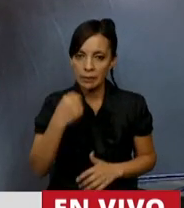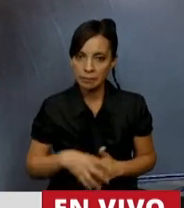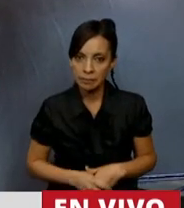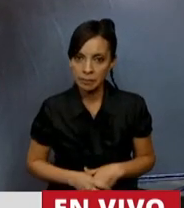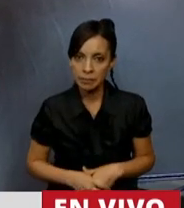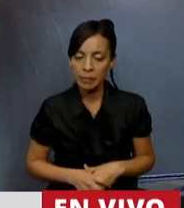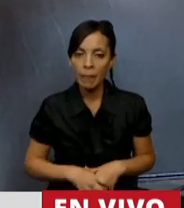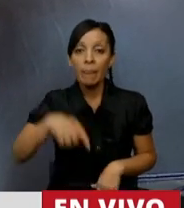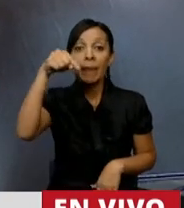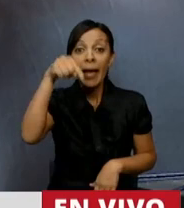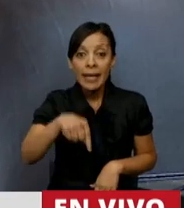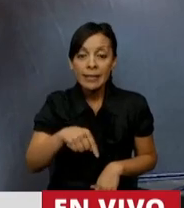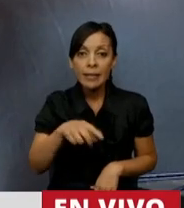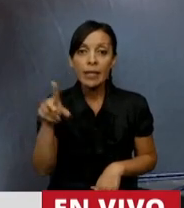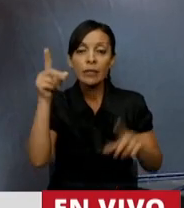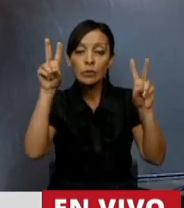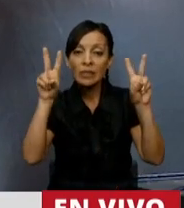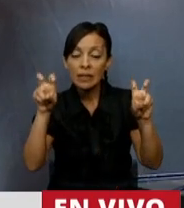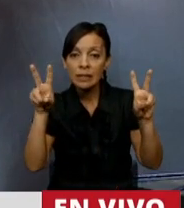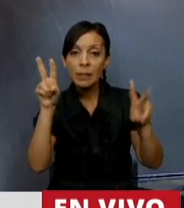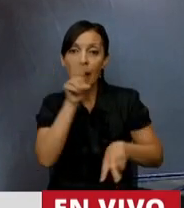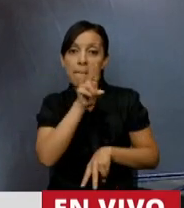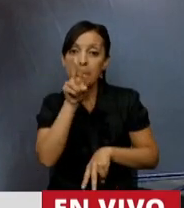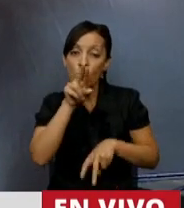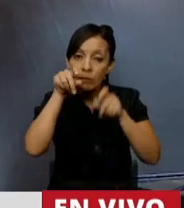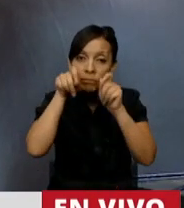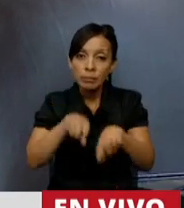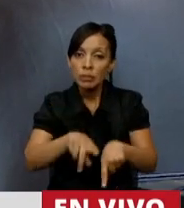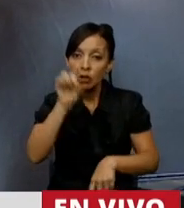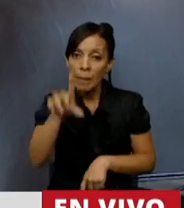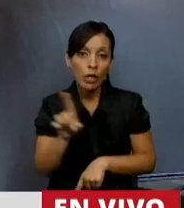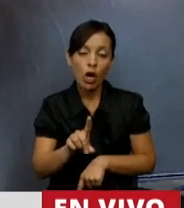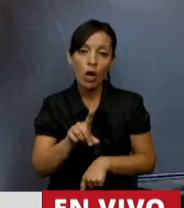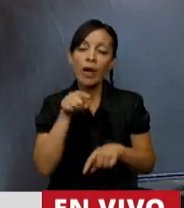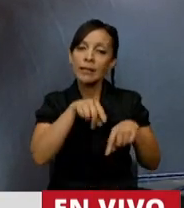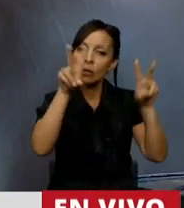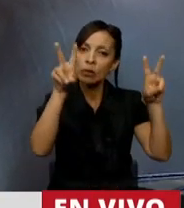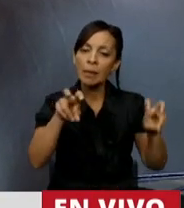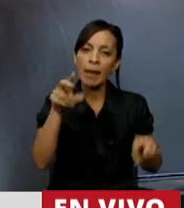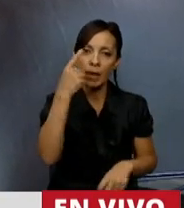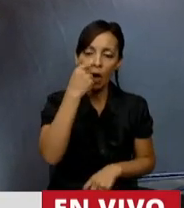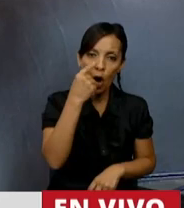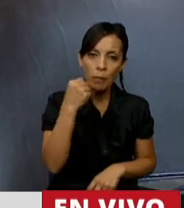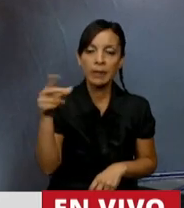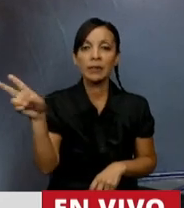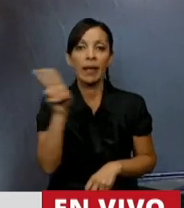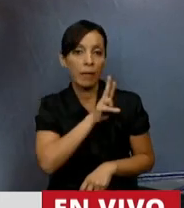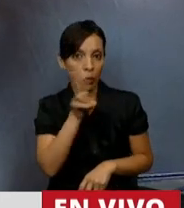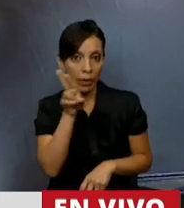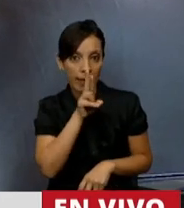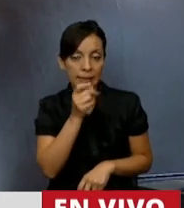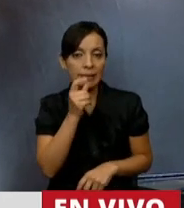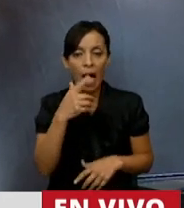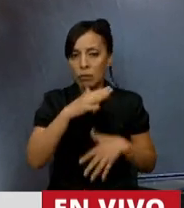Este no es un tema de mujeres solamente. Es un tema de hombres y de mujeres. Cuando hay un acto sexual, por amor o por